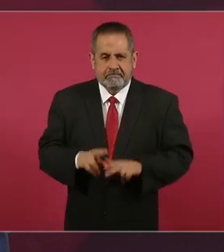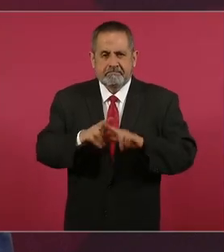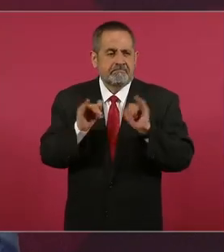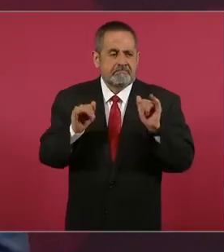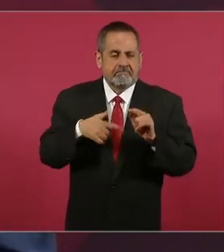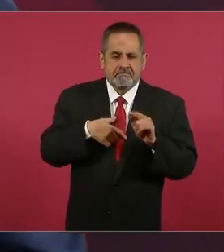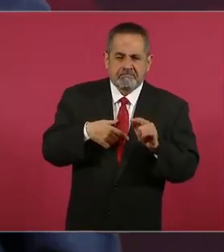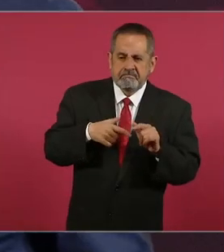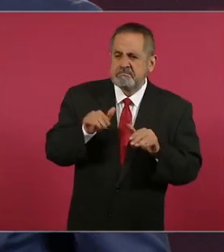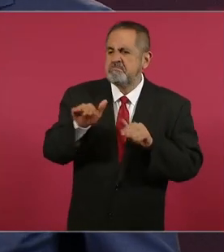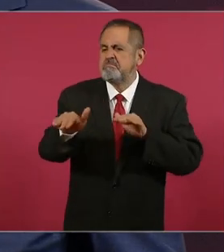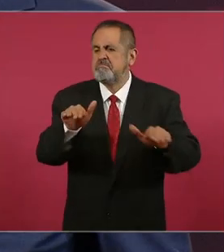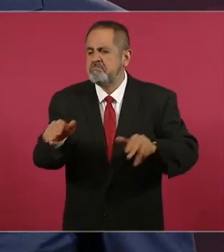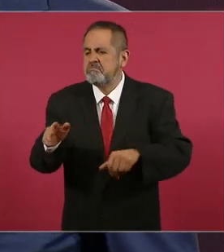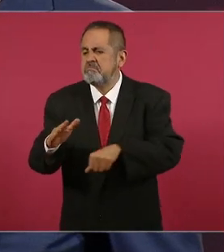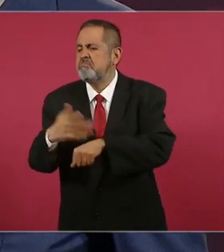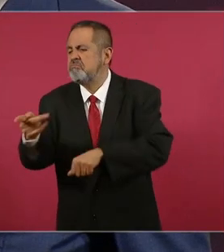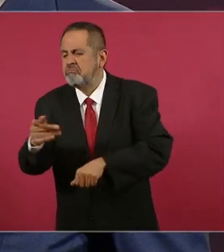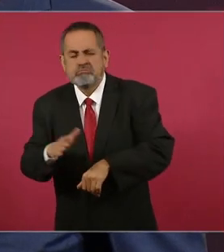cuestionamos,